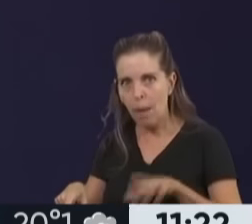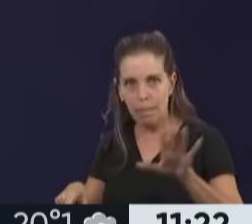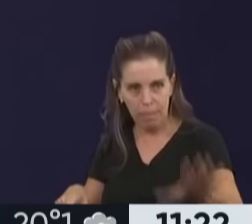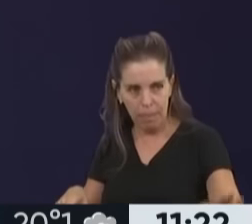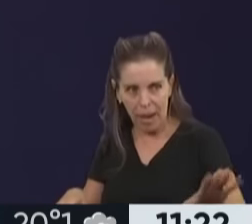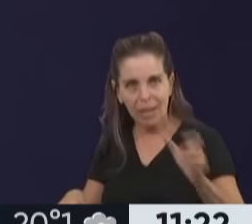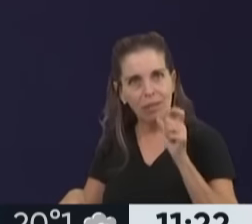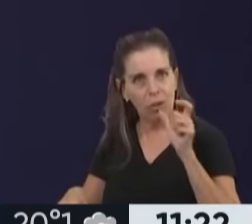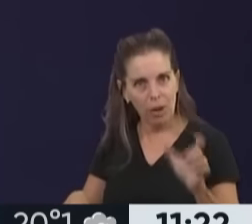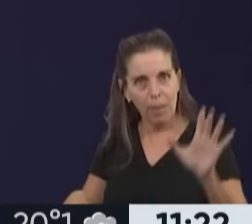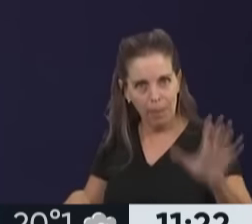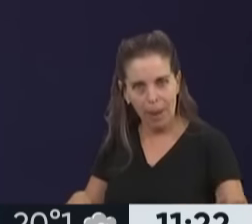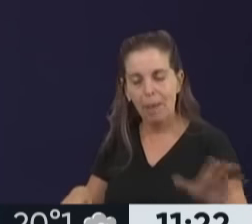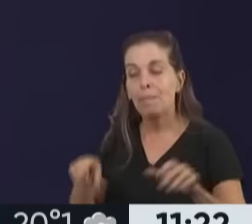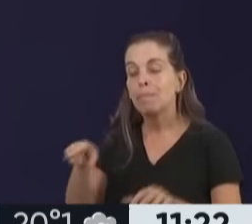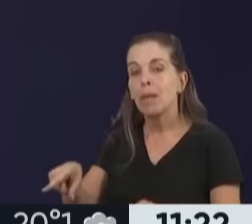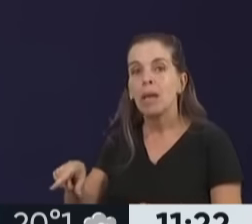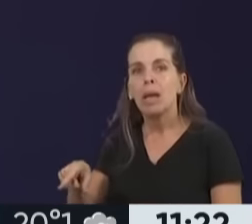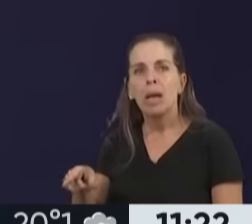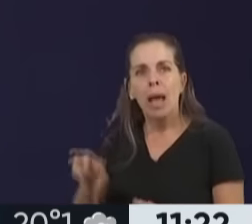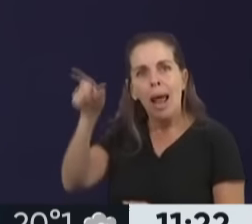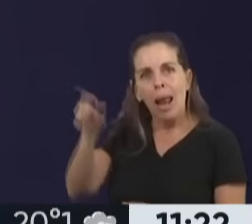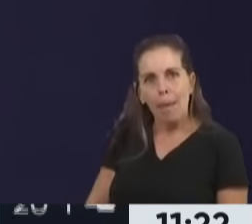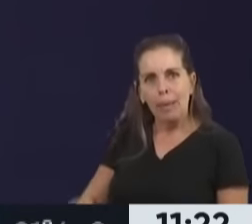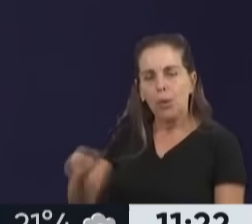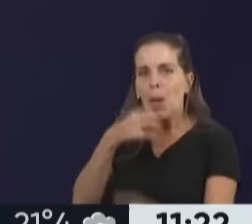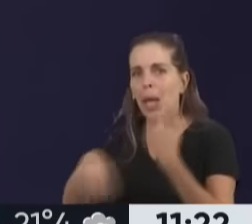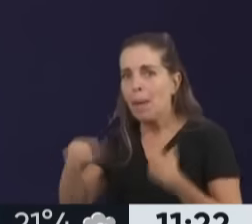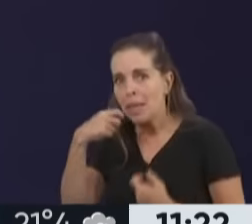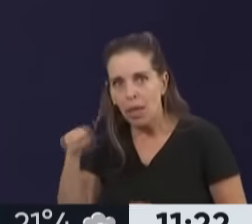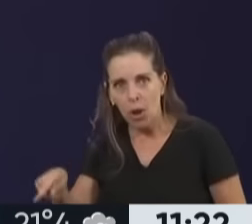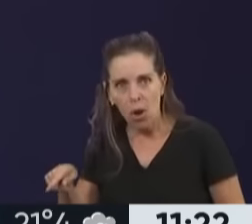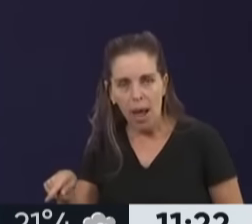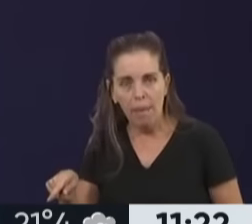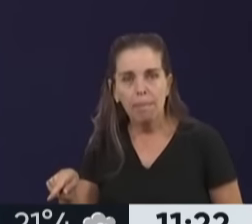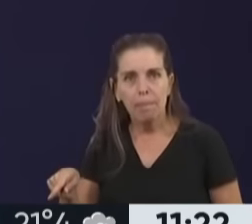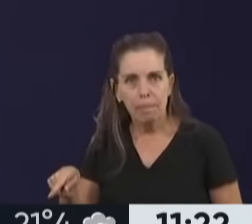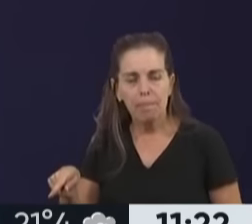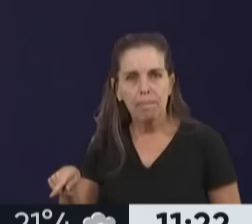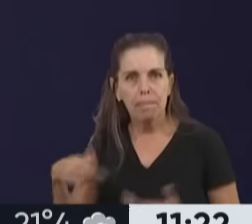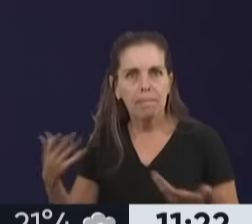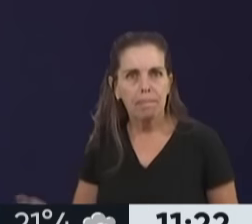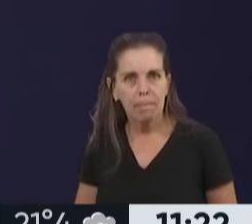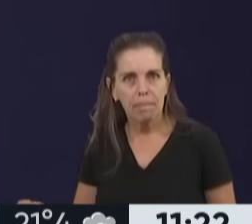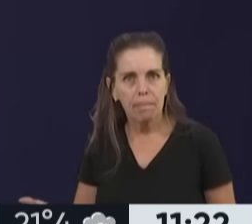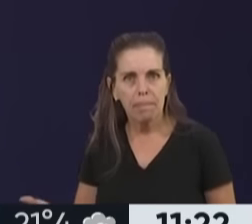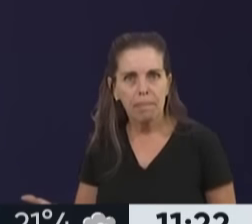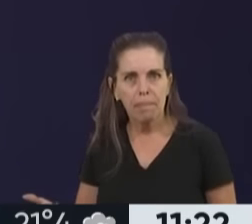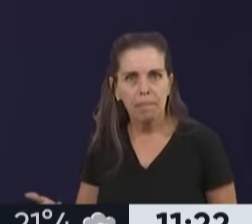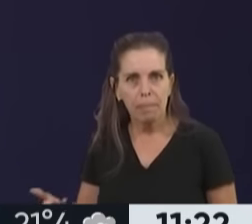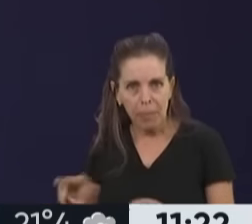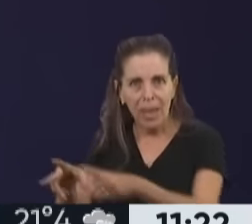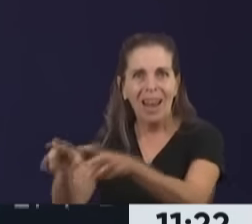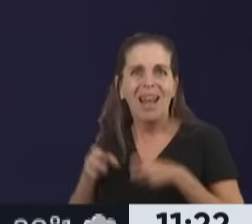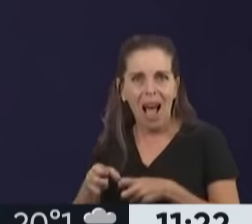no terminé práctica poco sana si las hay por lo tanto es